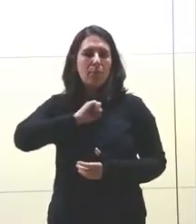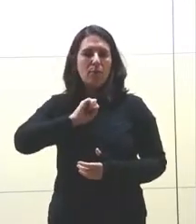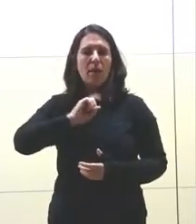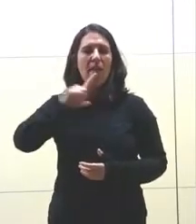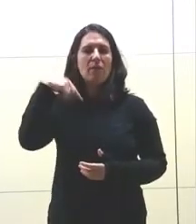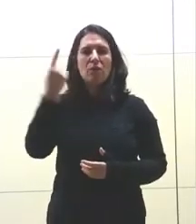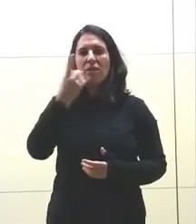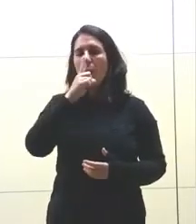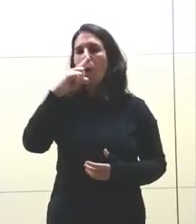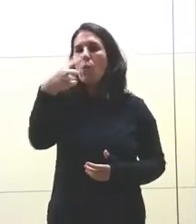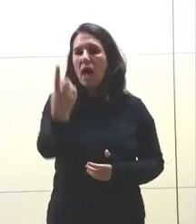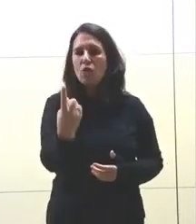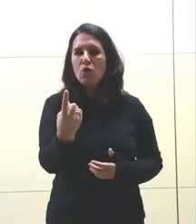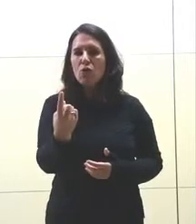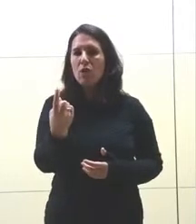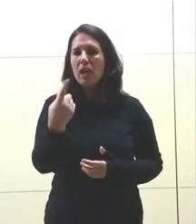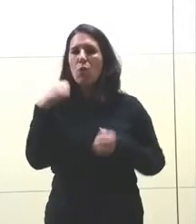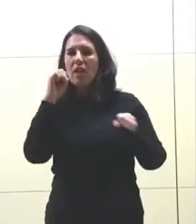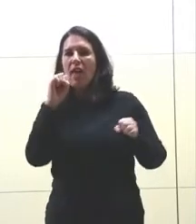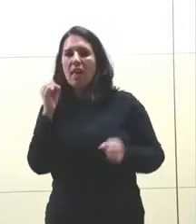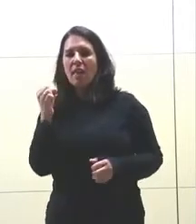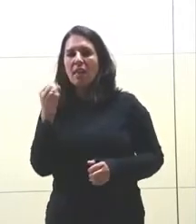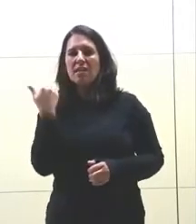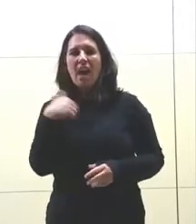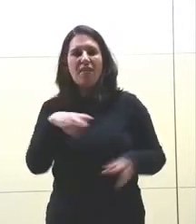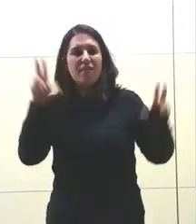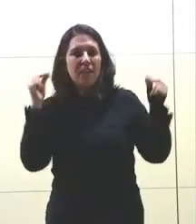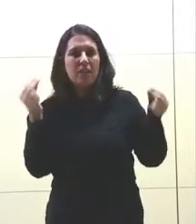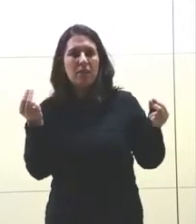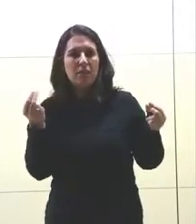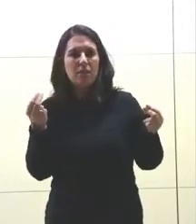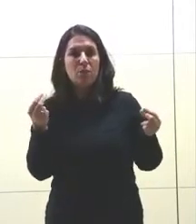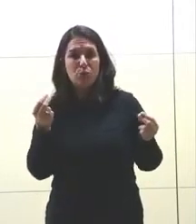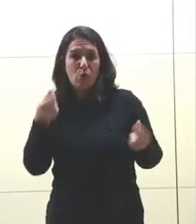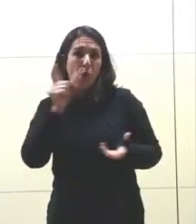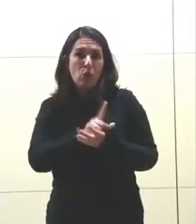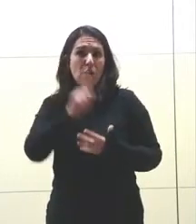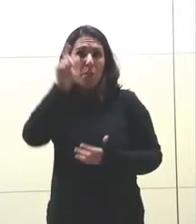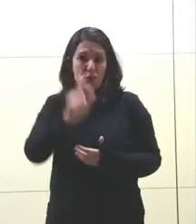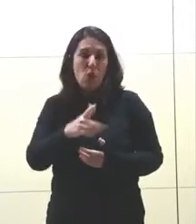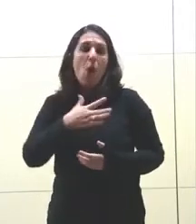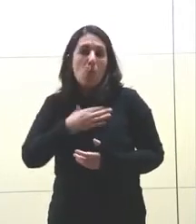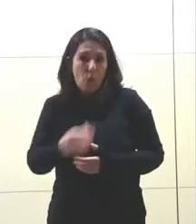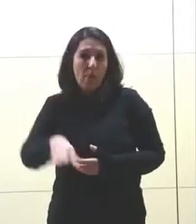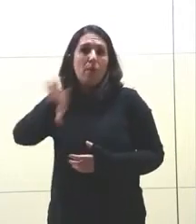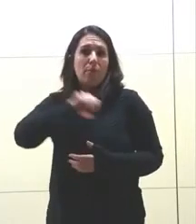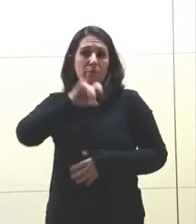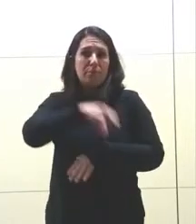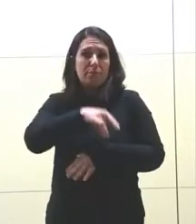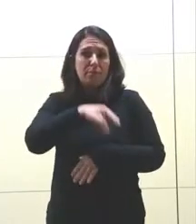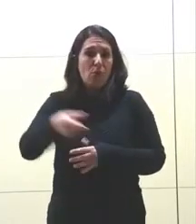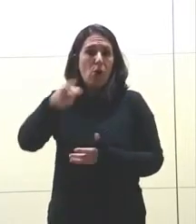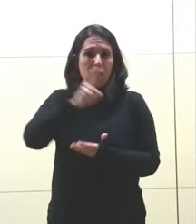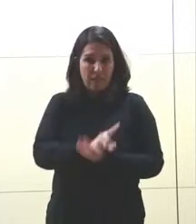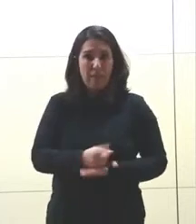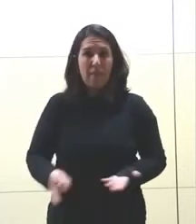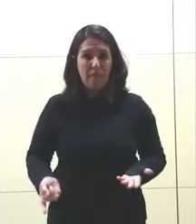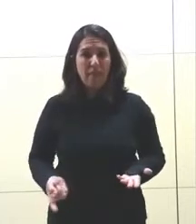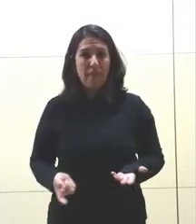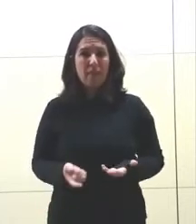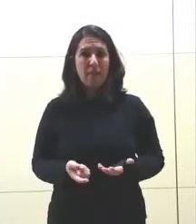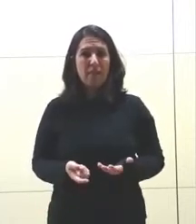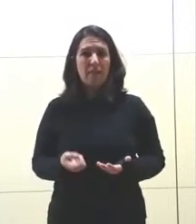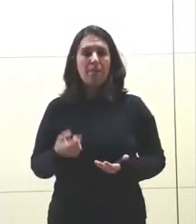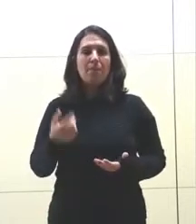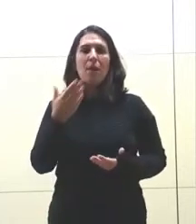año pierde esa inmunidad? Pues sería de nuevo una persona susceptible para infectarse de nuevo. Hacer